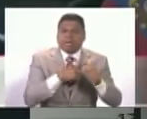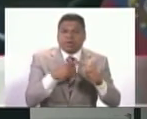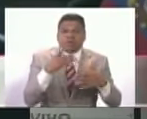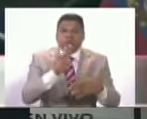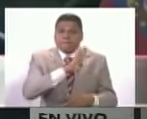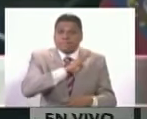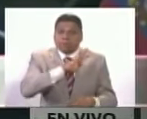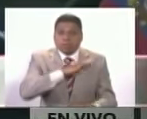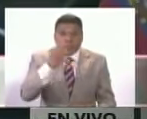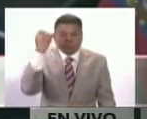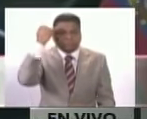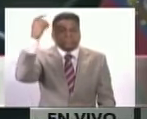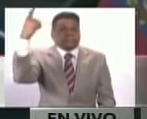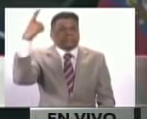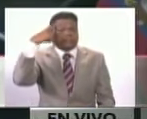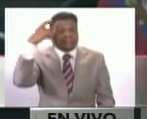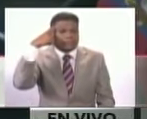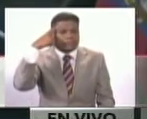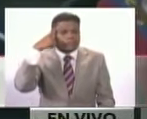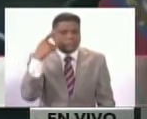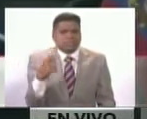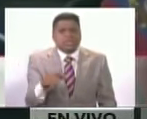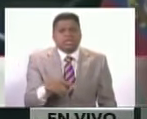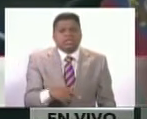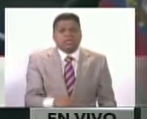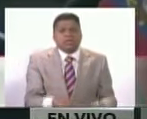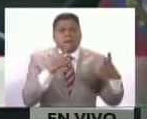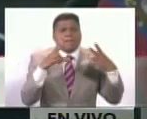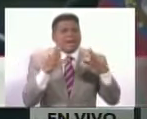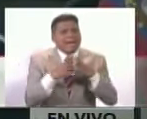gran debate y será el gran debate del siglo XXI.